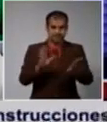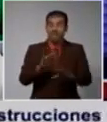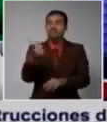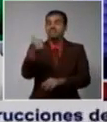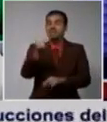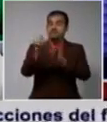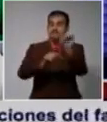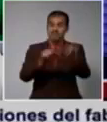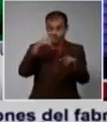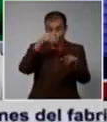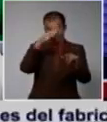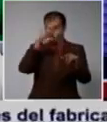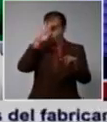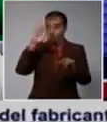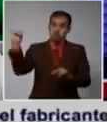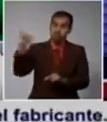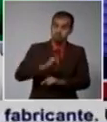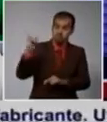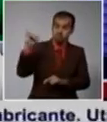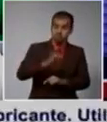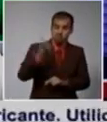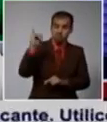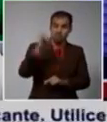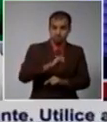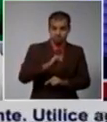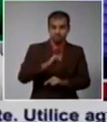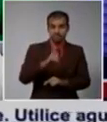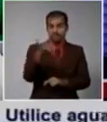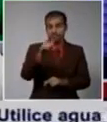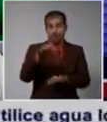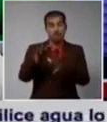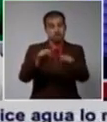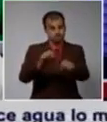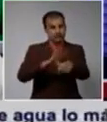nuestro país, que realmente